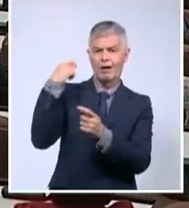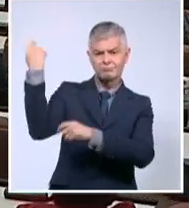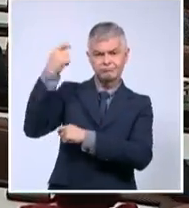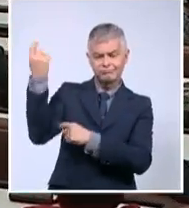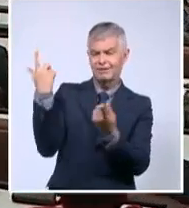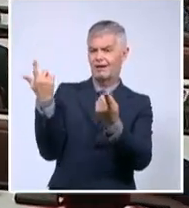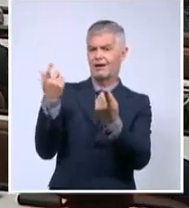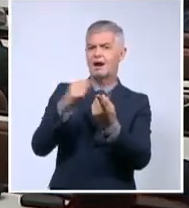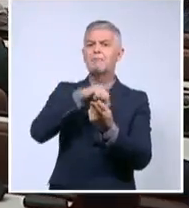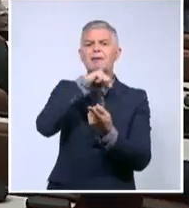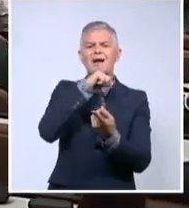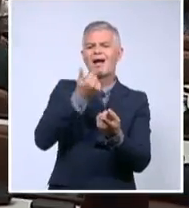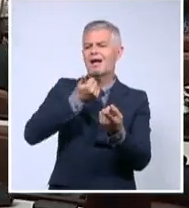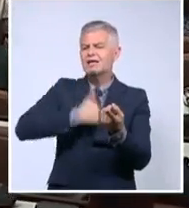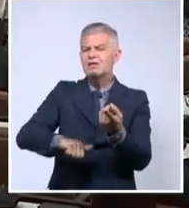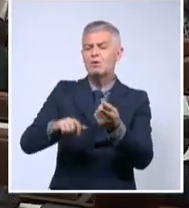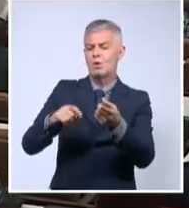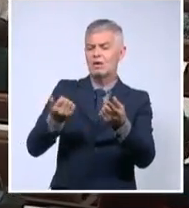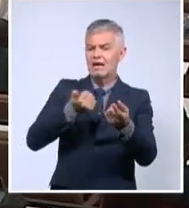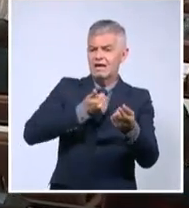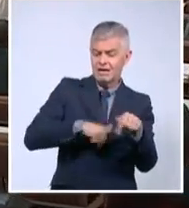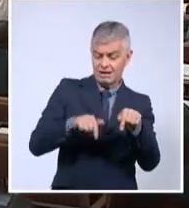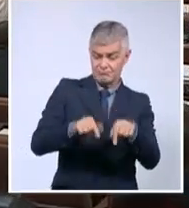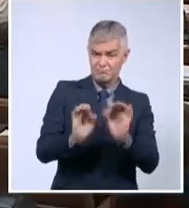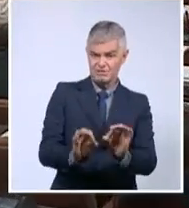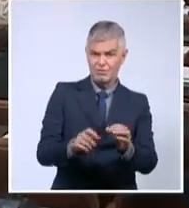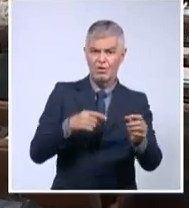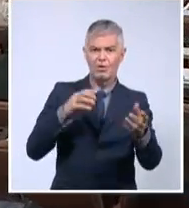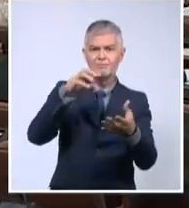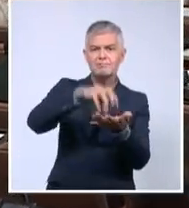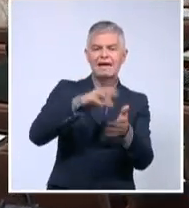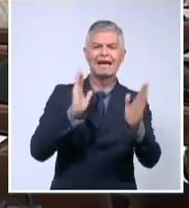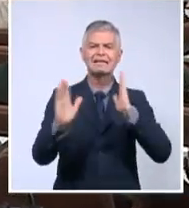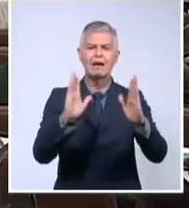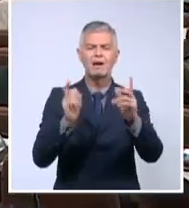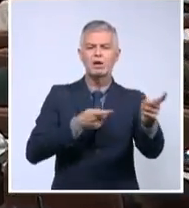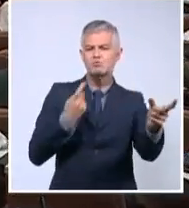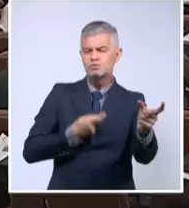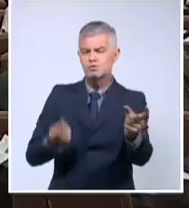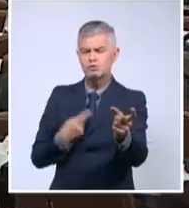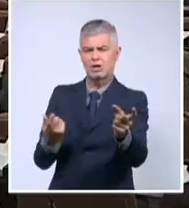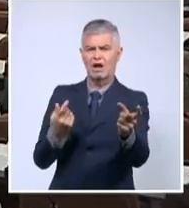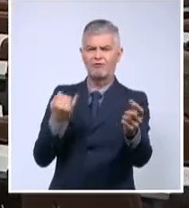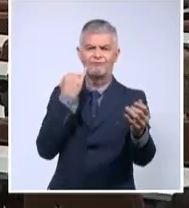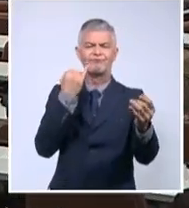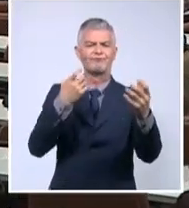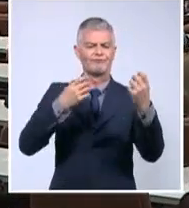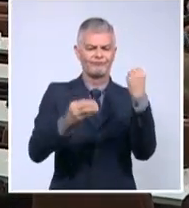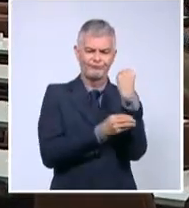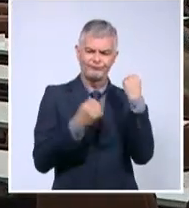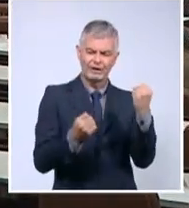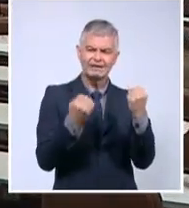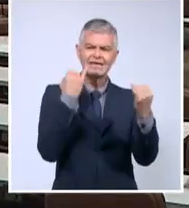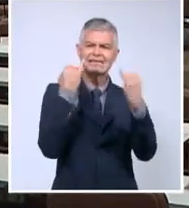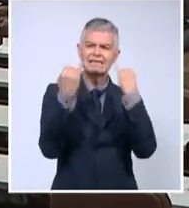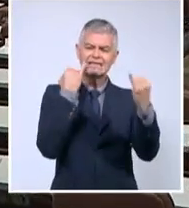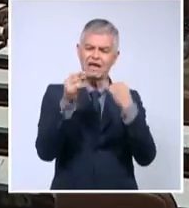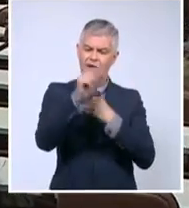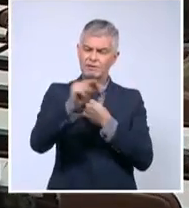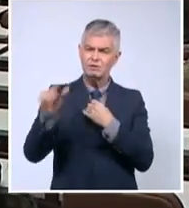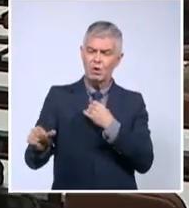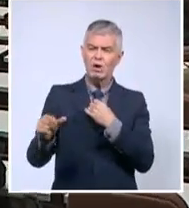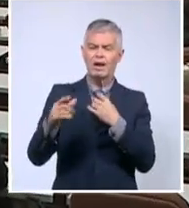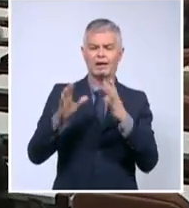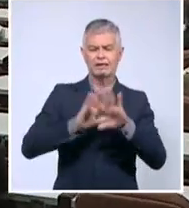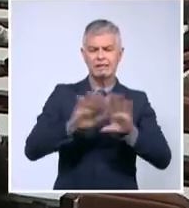las madres de sus hijos nacidos en medio del combate y en la fuerte identidad del criollo que maduró en los largos años en que la